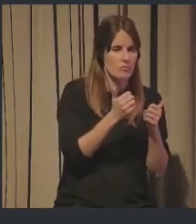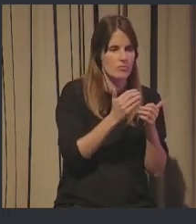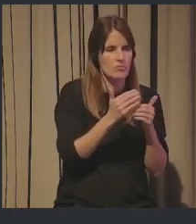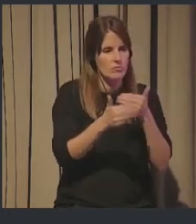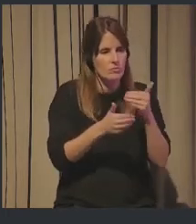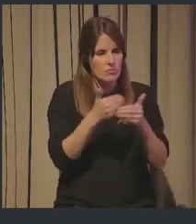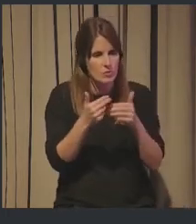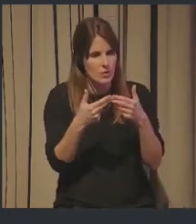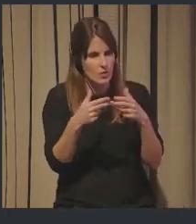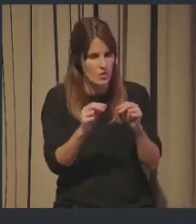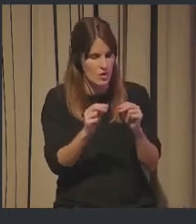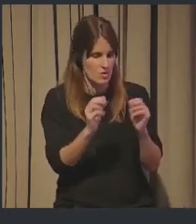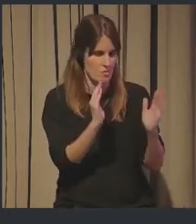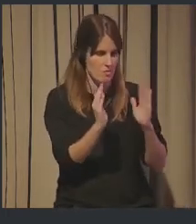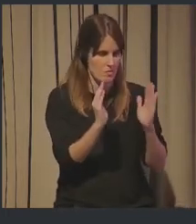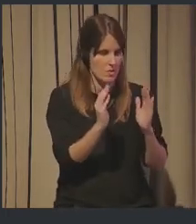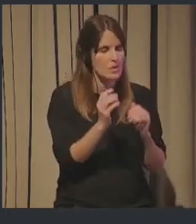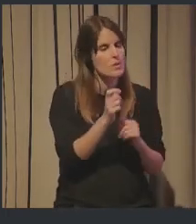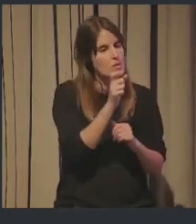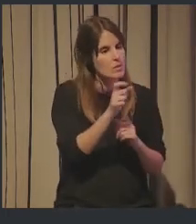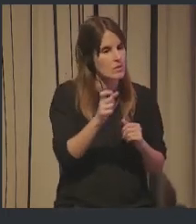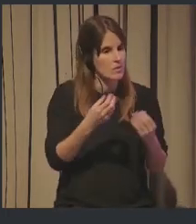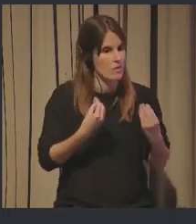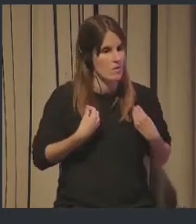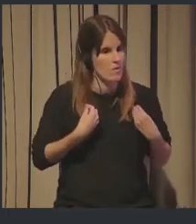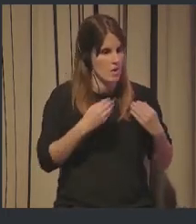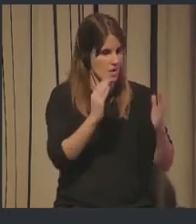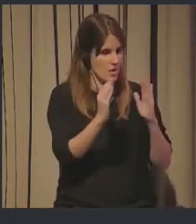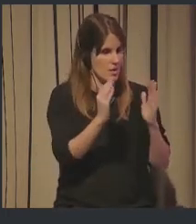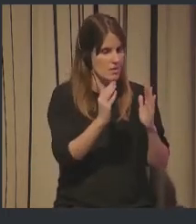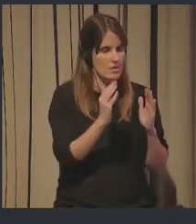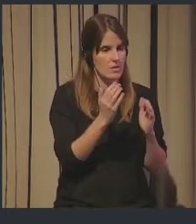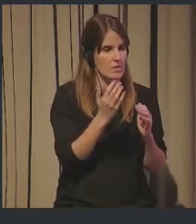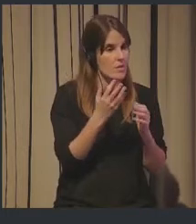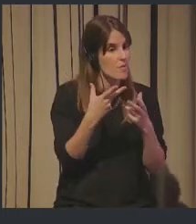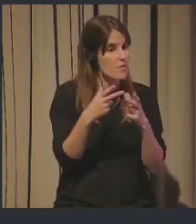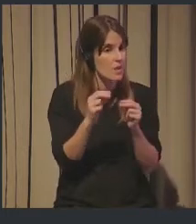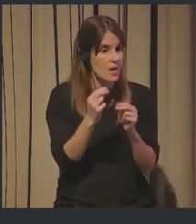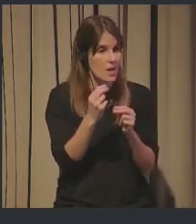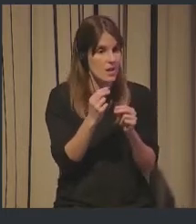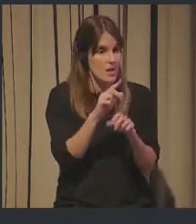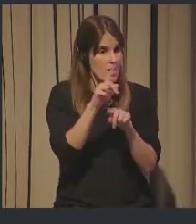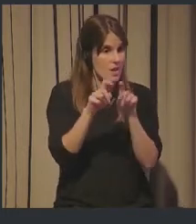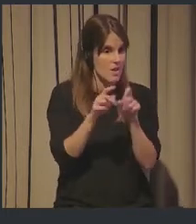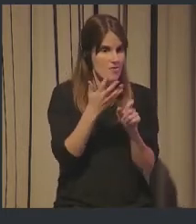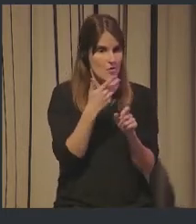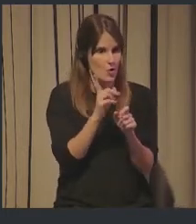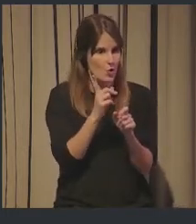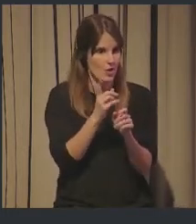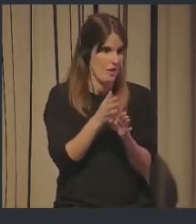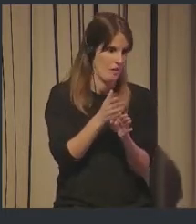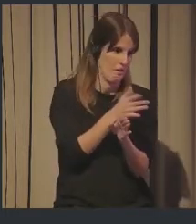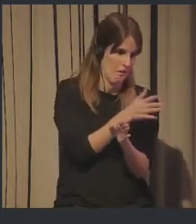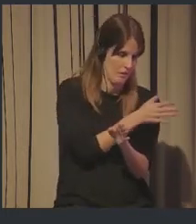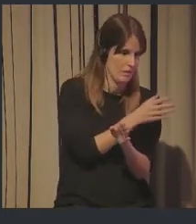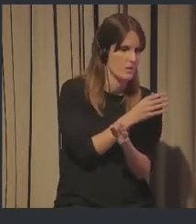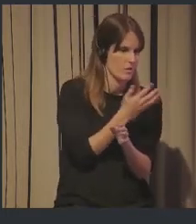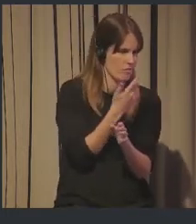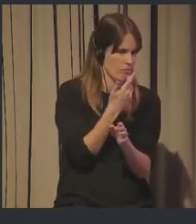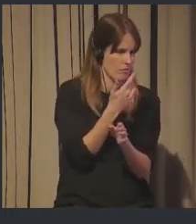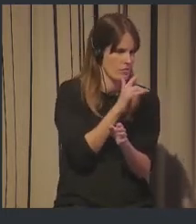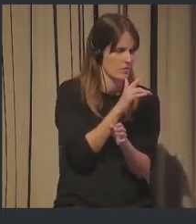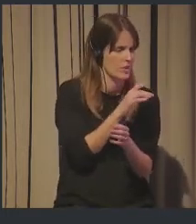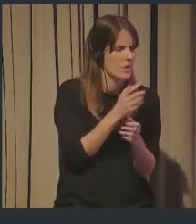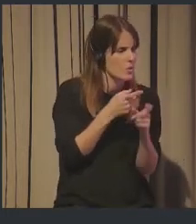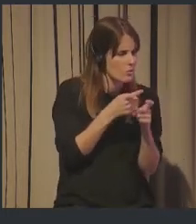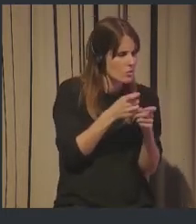Y la gente de aquel periodo no conocían el final, conocían el principio y en lo que estaban metidos, pero no conocían el final. Y estaban